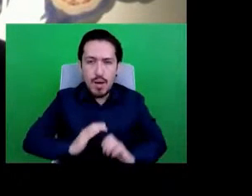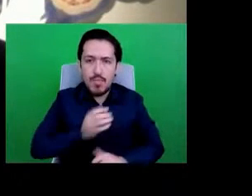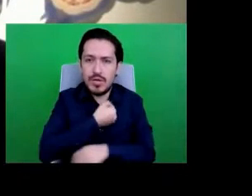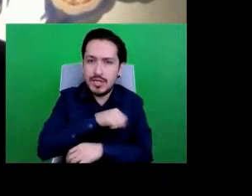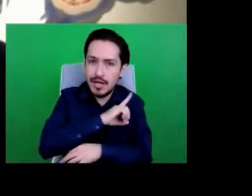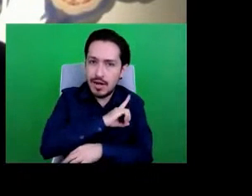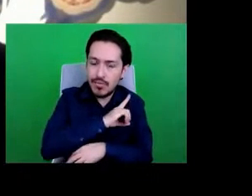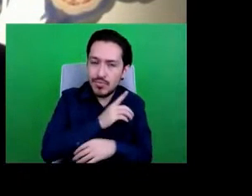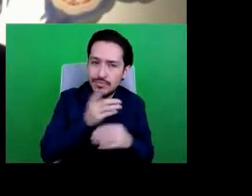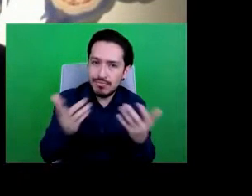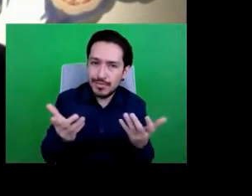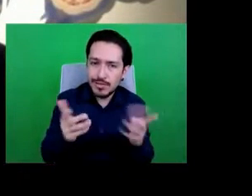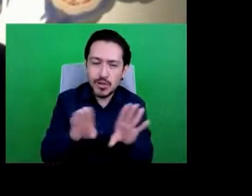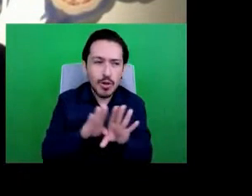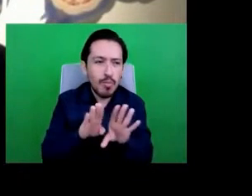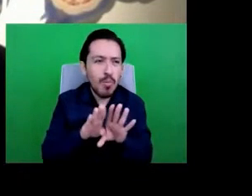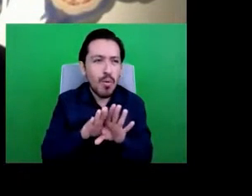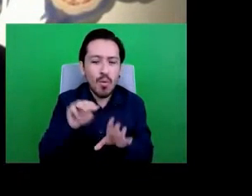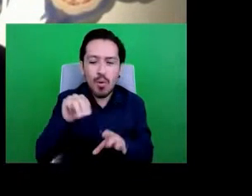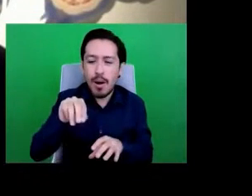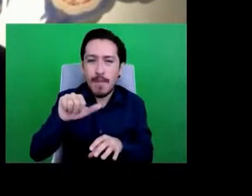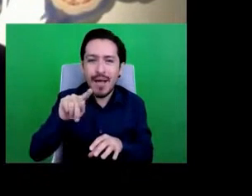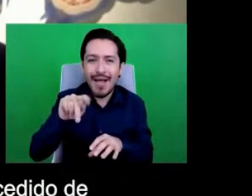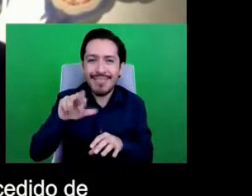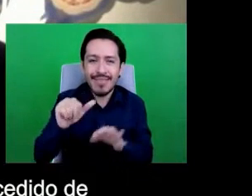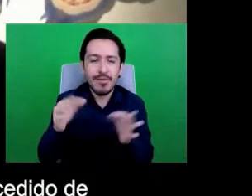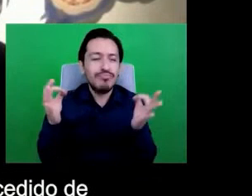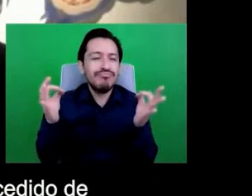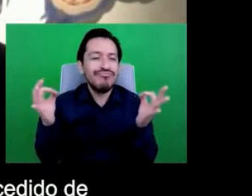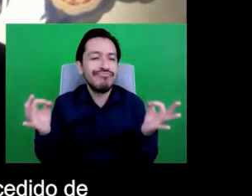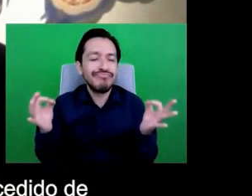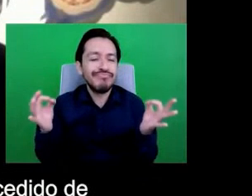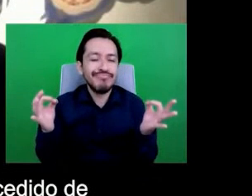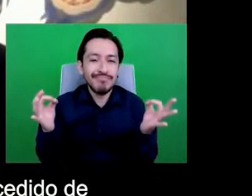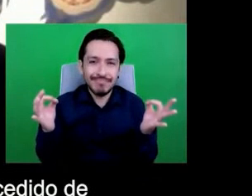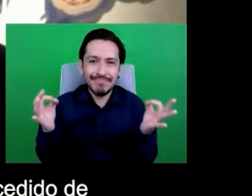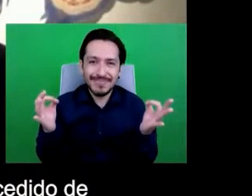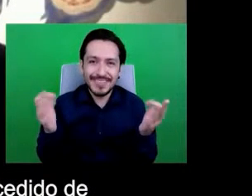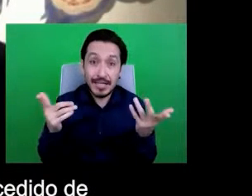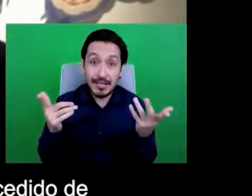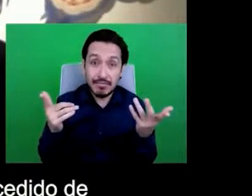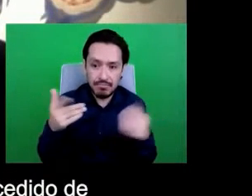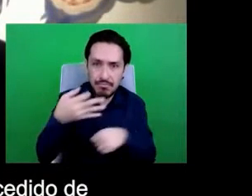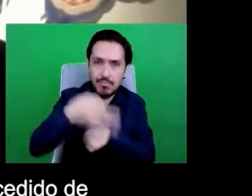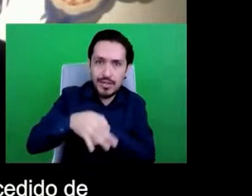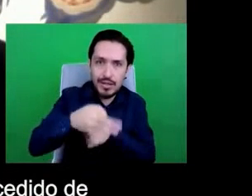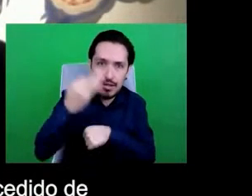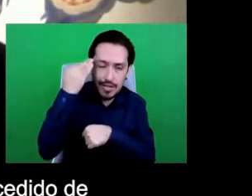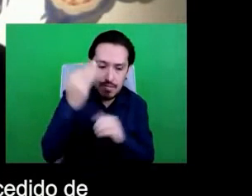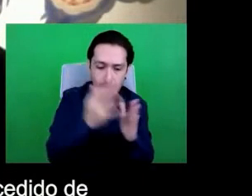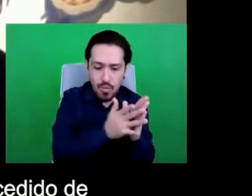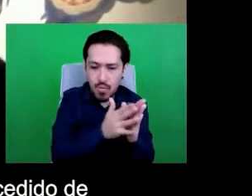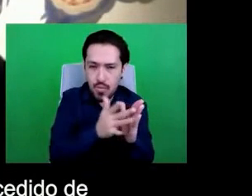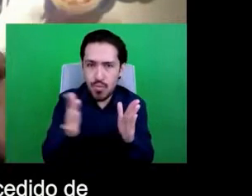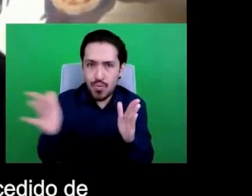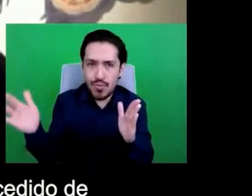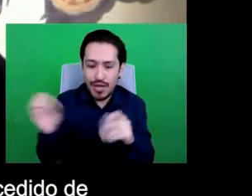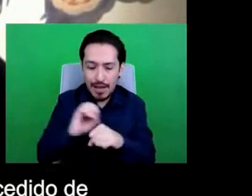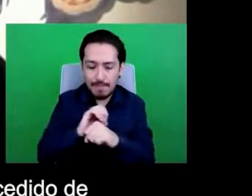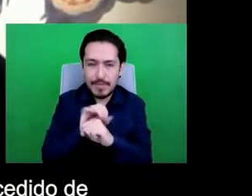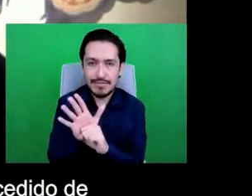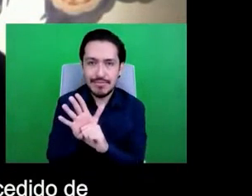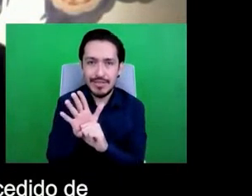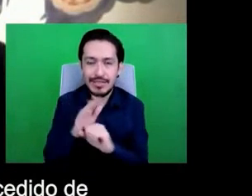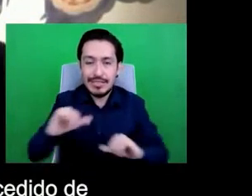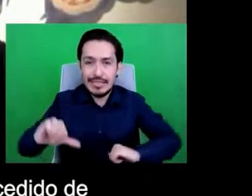cierta forma un mantra de muchas personas en todo el mundo que durante la pandemia la actividad cultural que ha